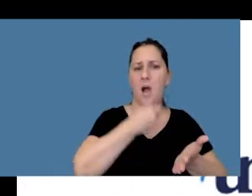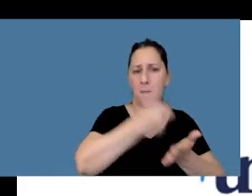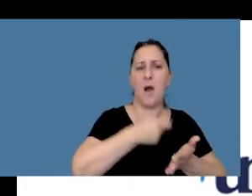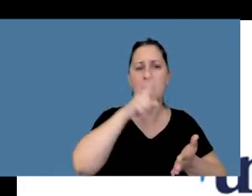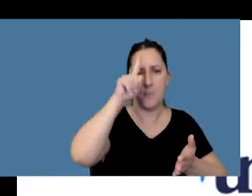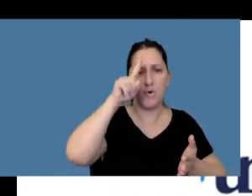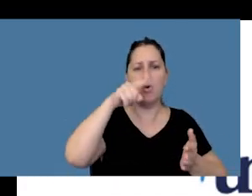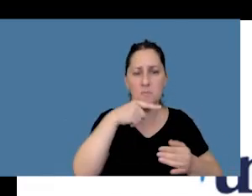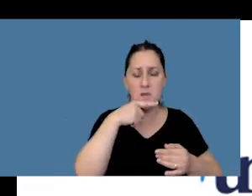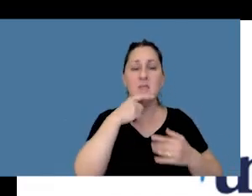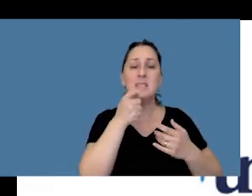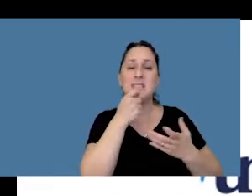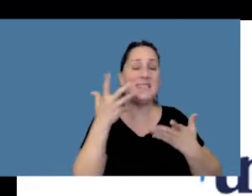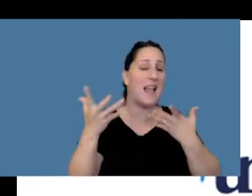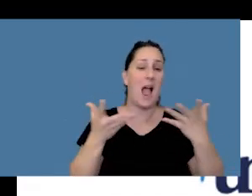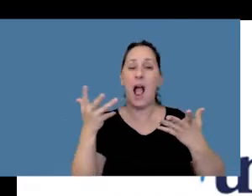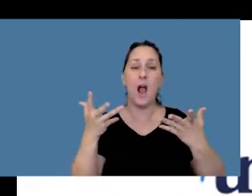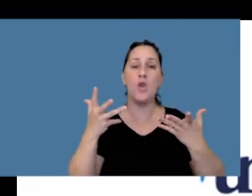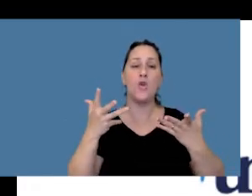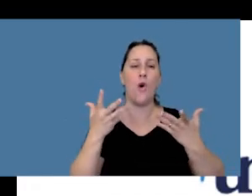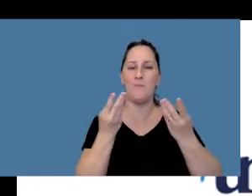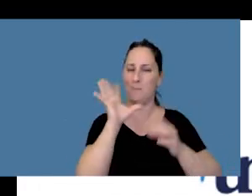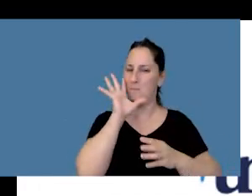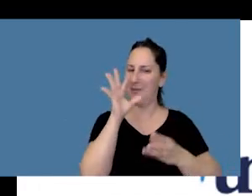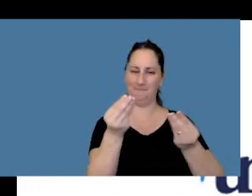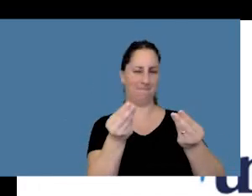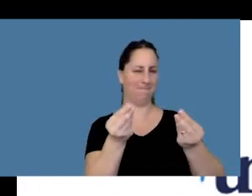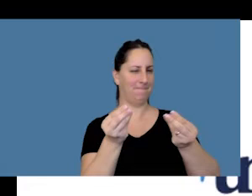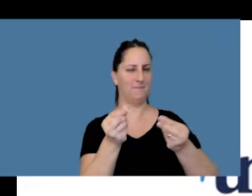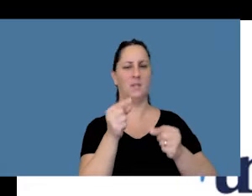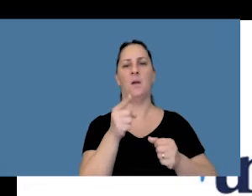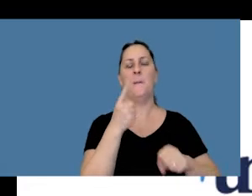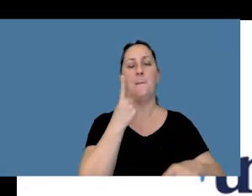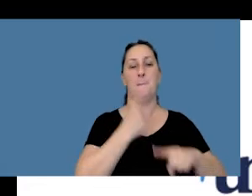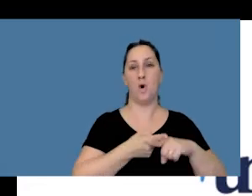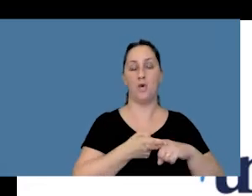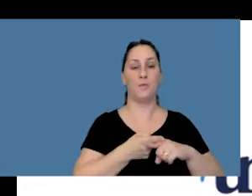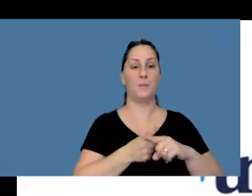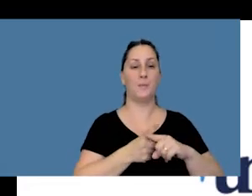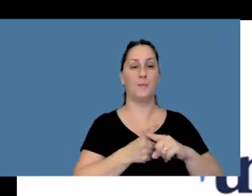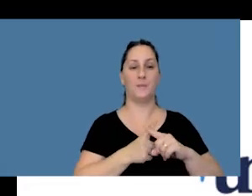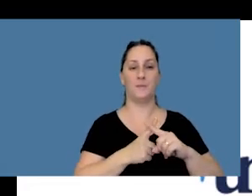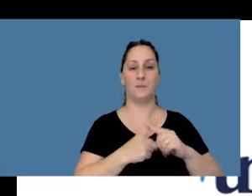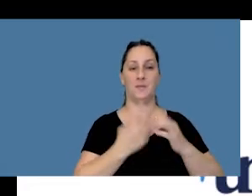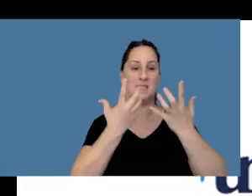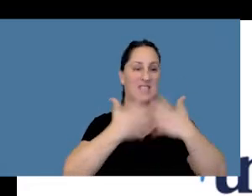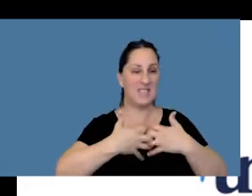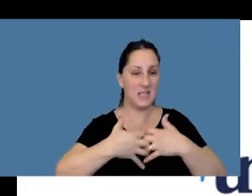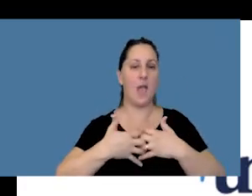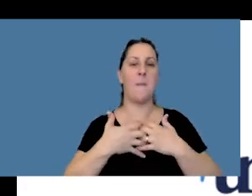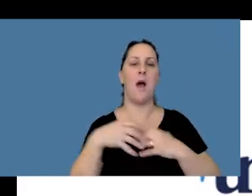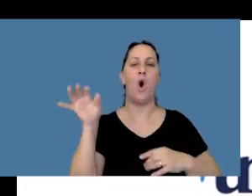que, digamos, surja inconsistencia, ya sea por, digamos, sistémicas